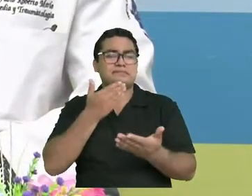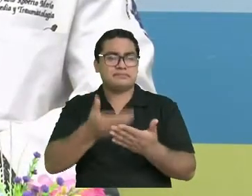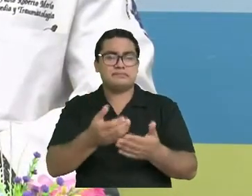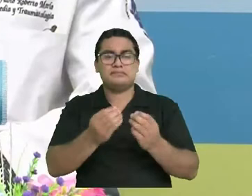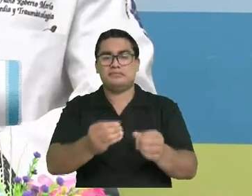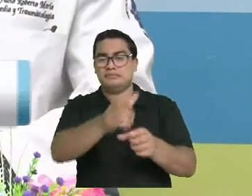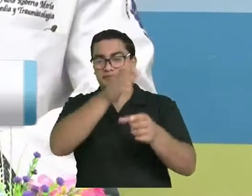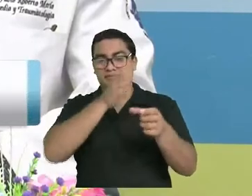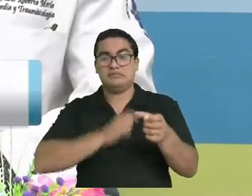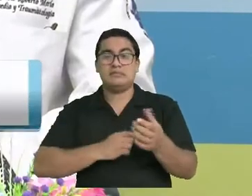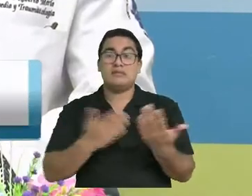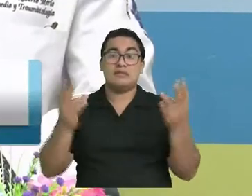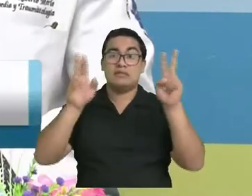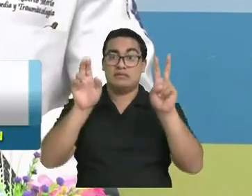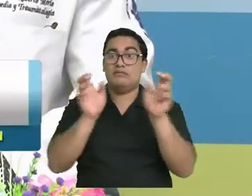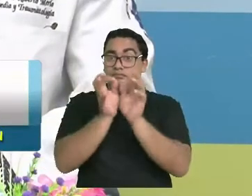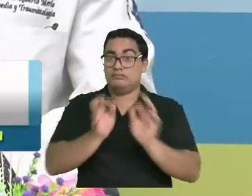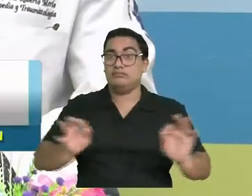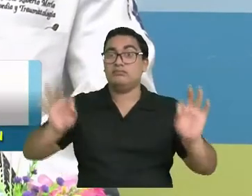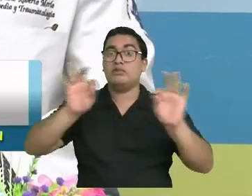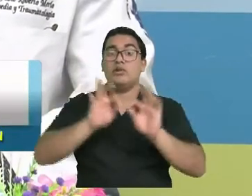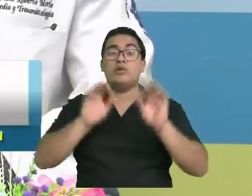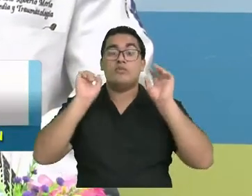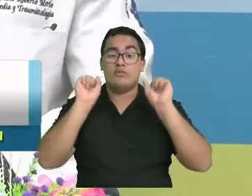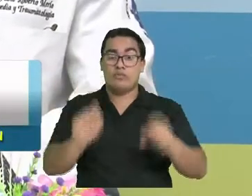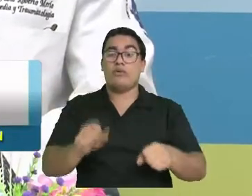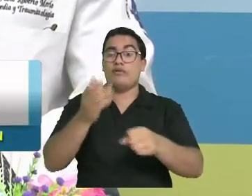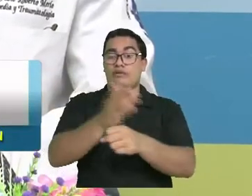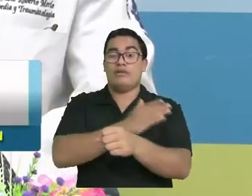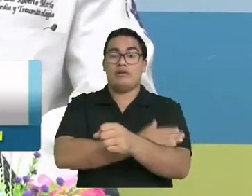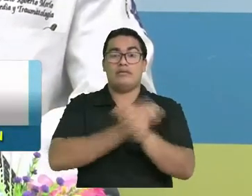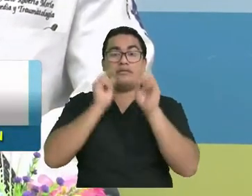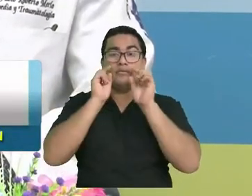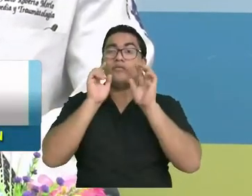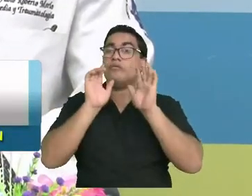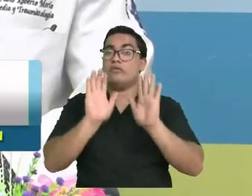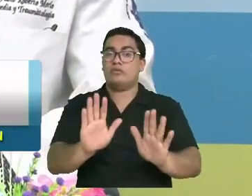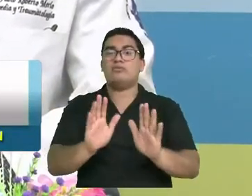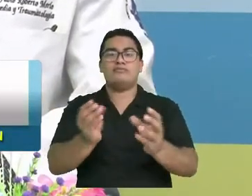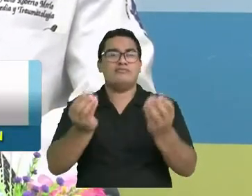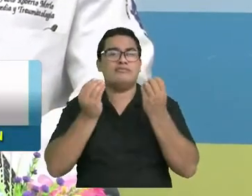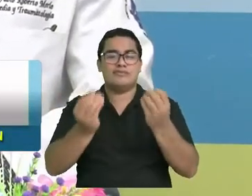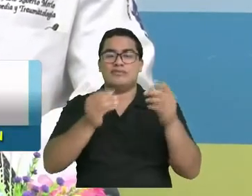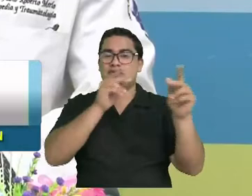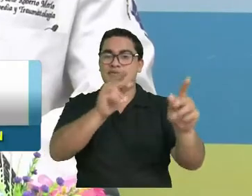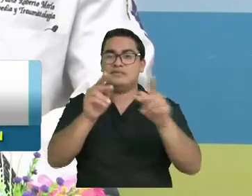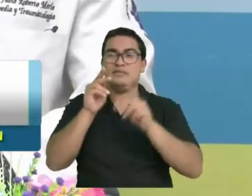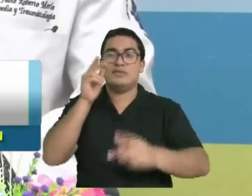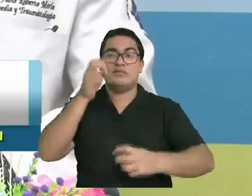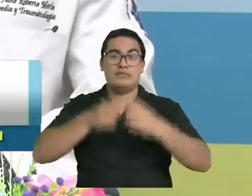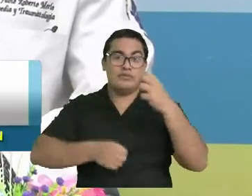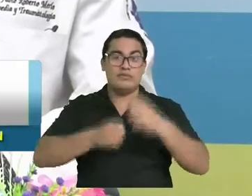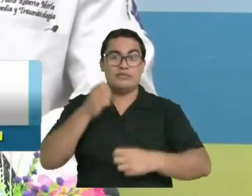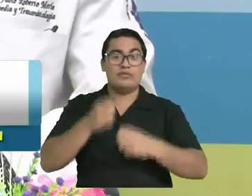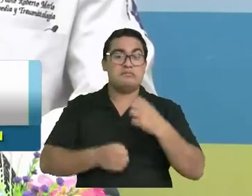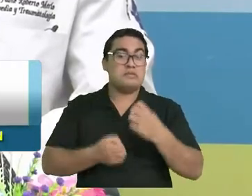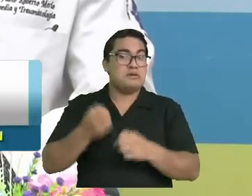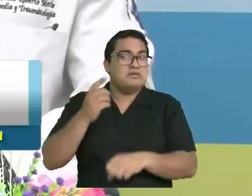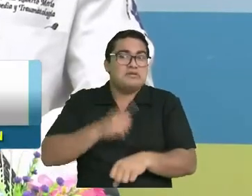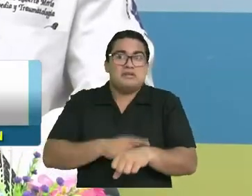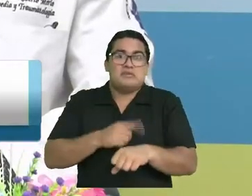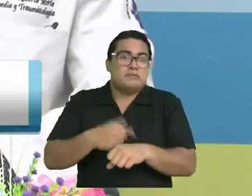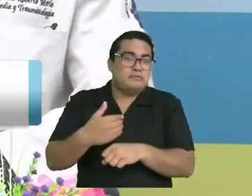podemos prevenir. Es más frecuente de lo que la gente cree, las lesiones que pueda ocurrir a corto o a largo